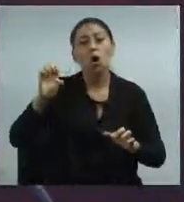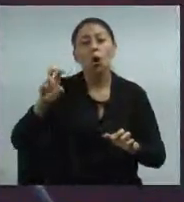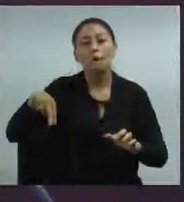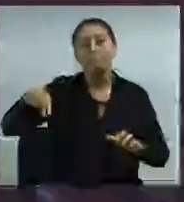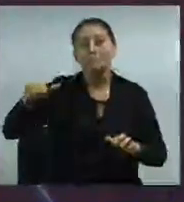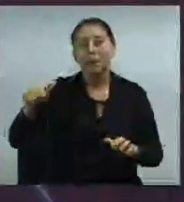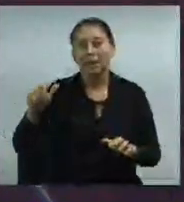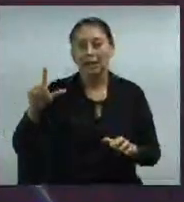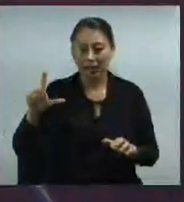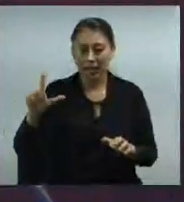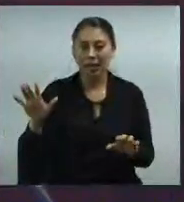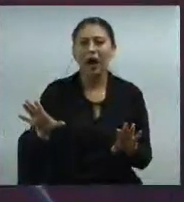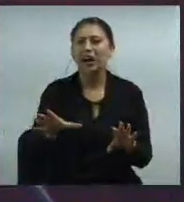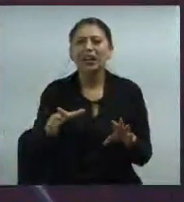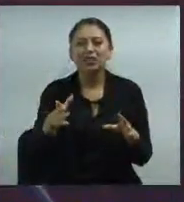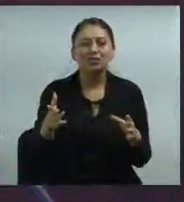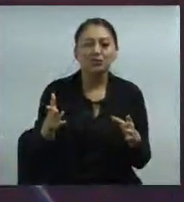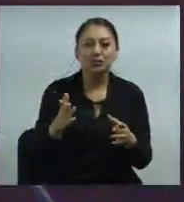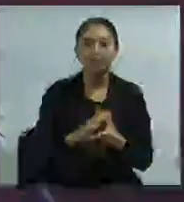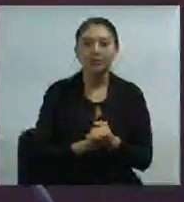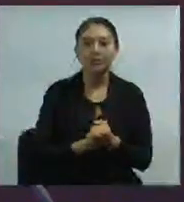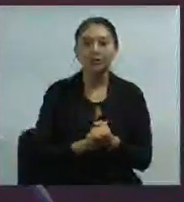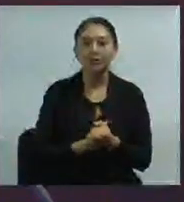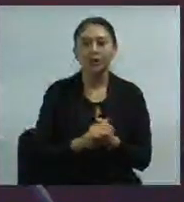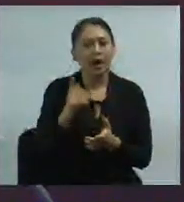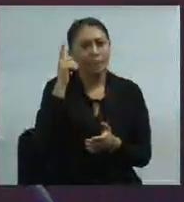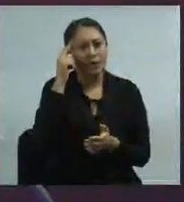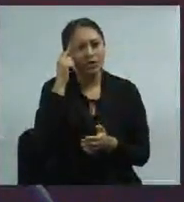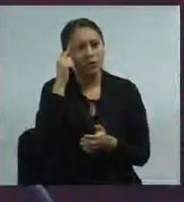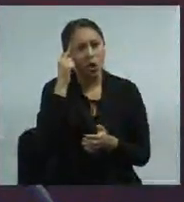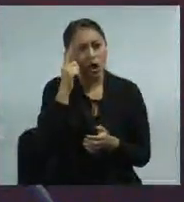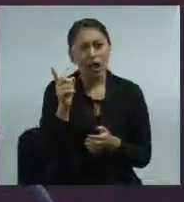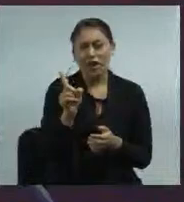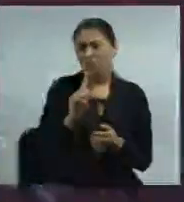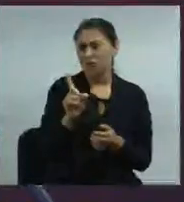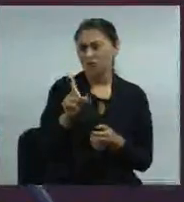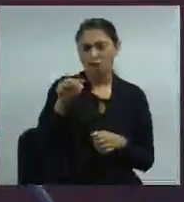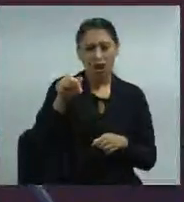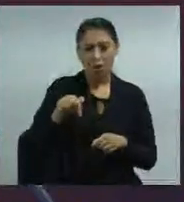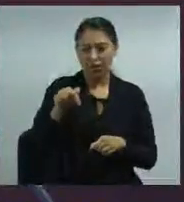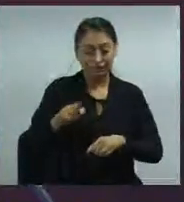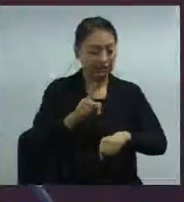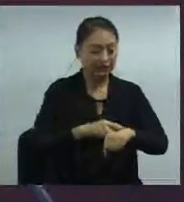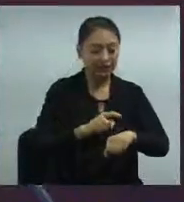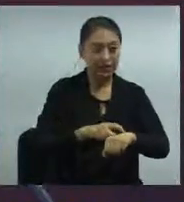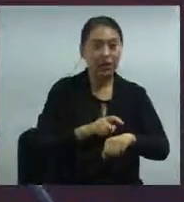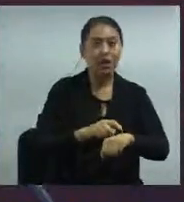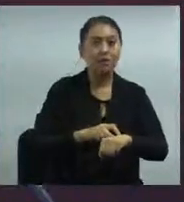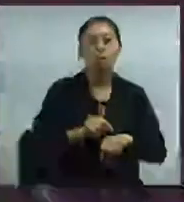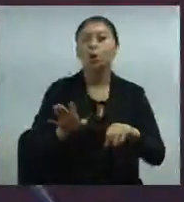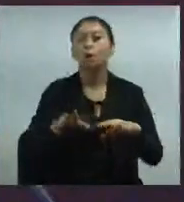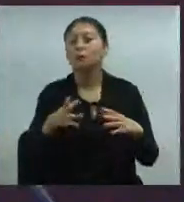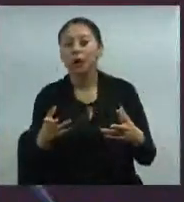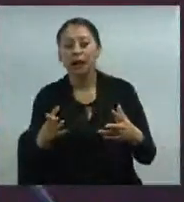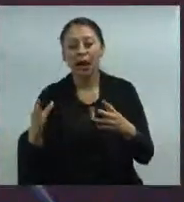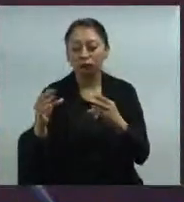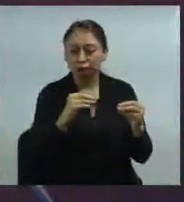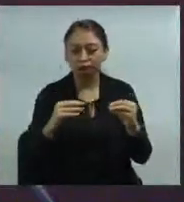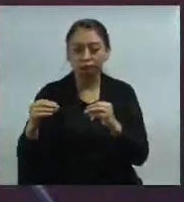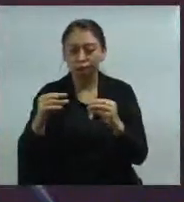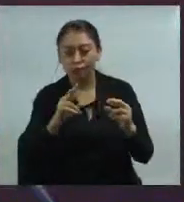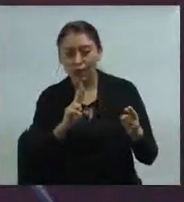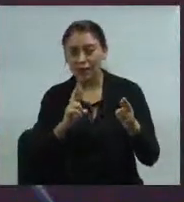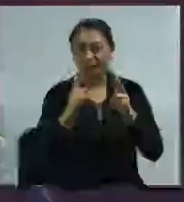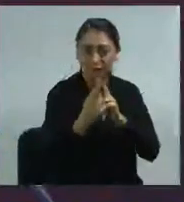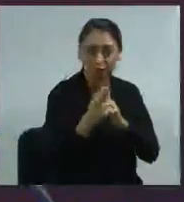me parece que no es necesariamente el momento más apropiado para comenzar a discutir reformas